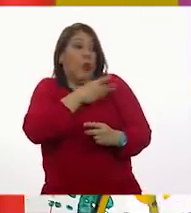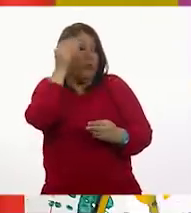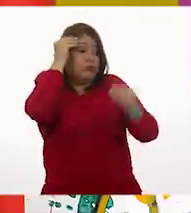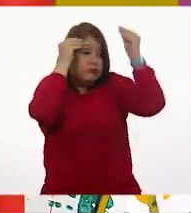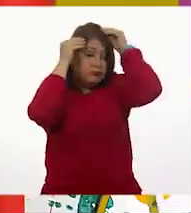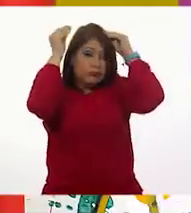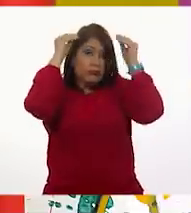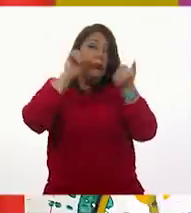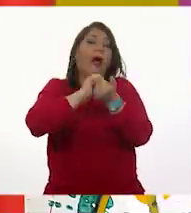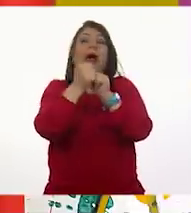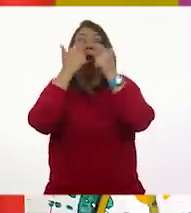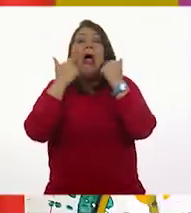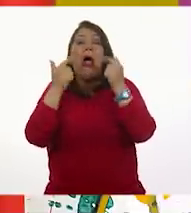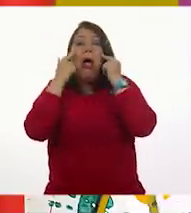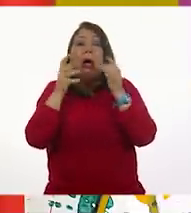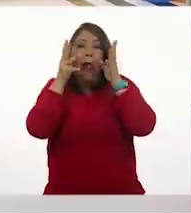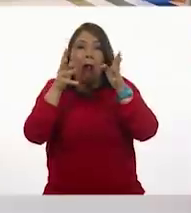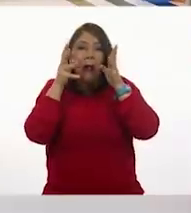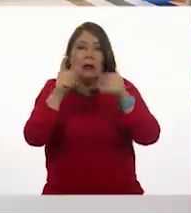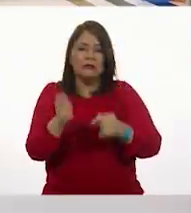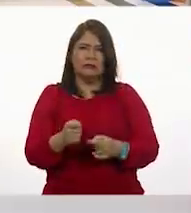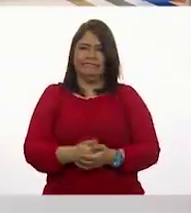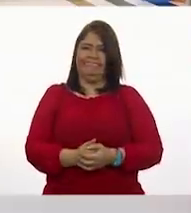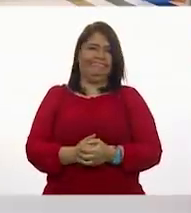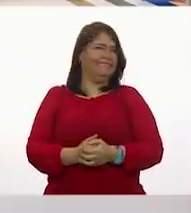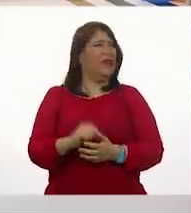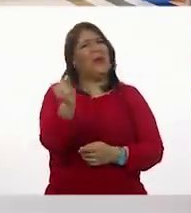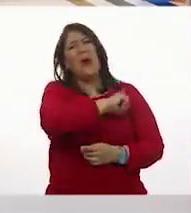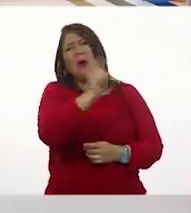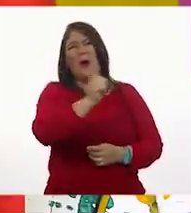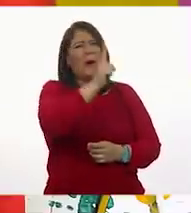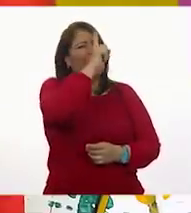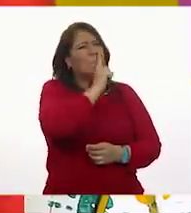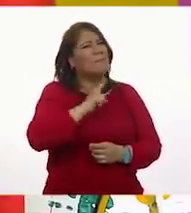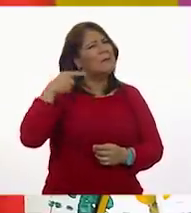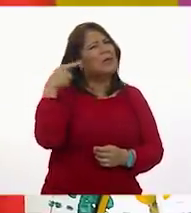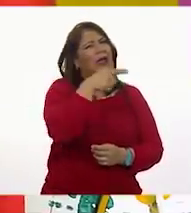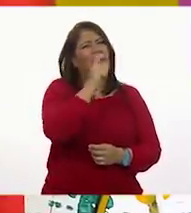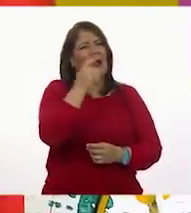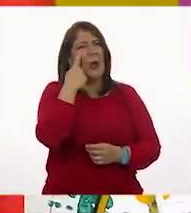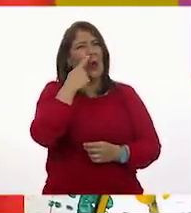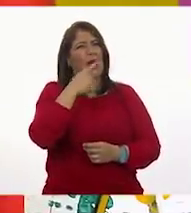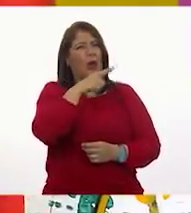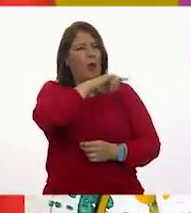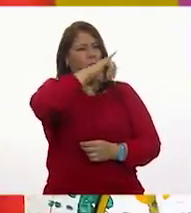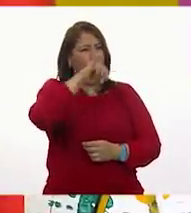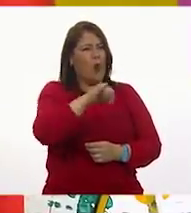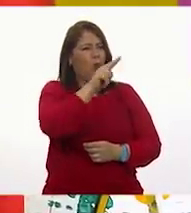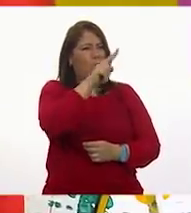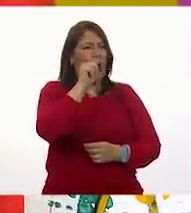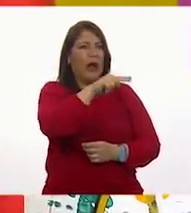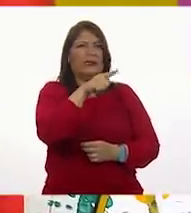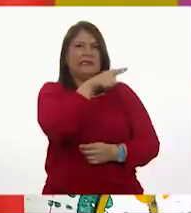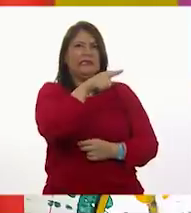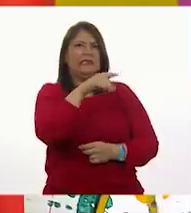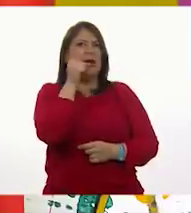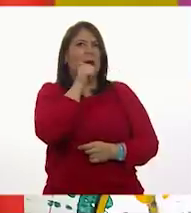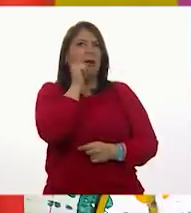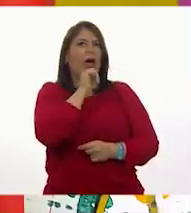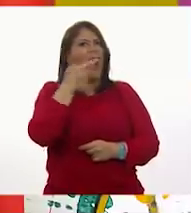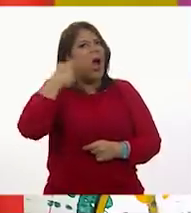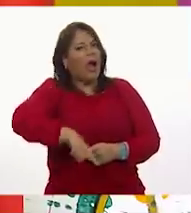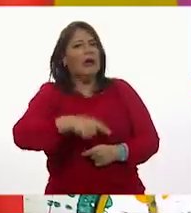llorar. No, bueno. No es cierto, dijo Gabriel. Juan nos obligó.